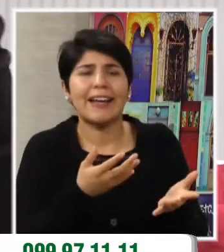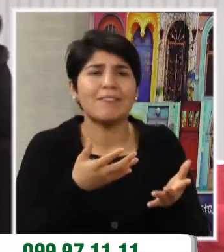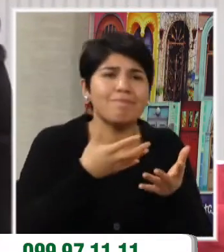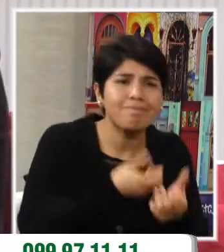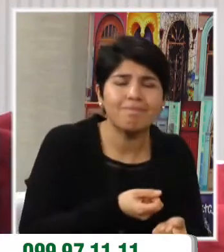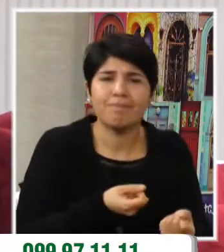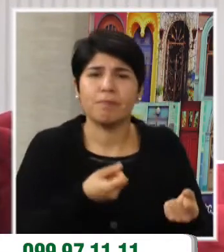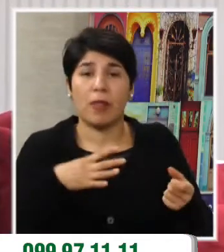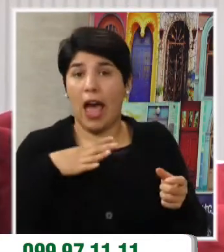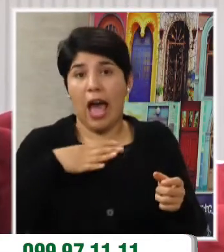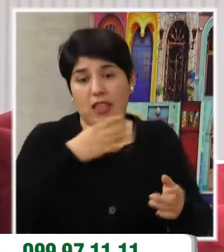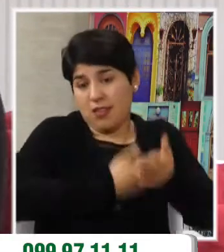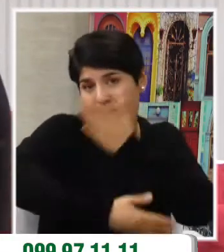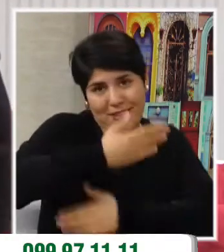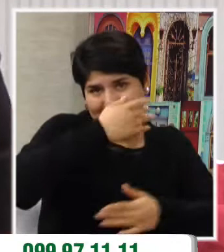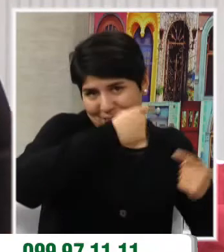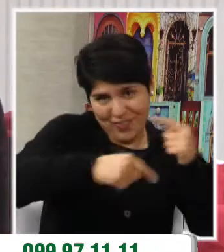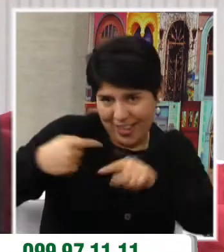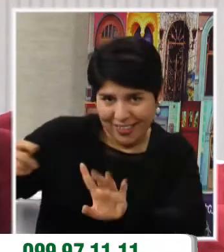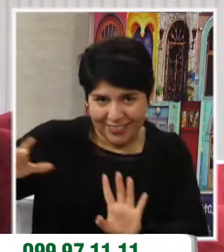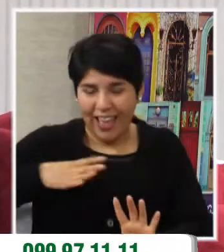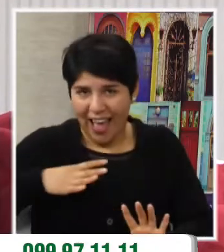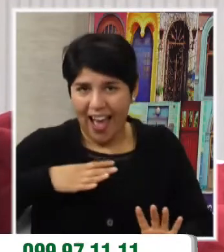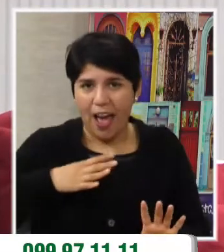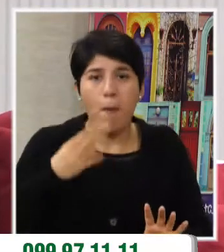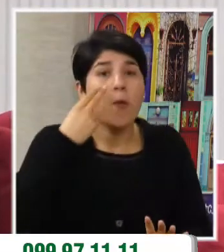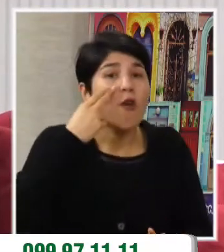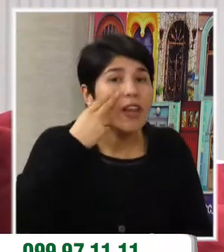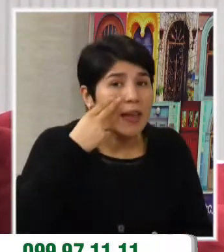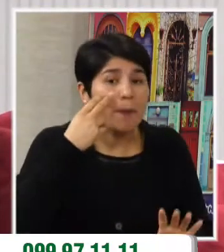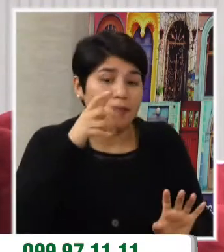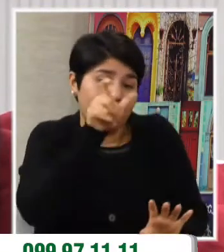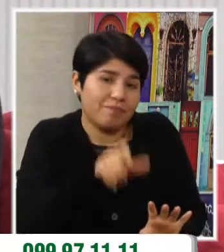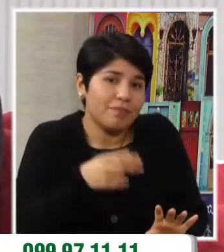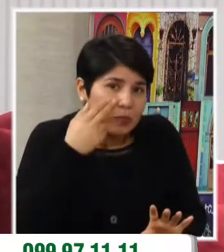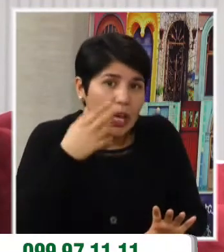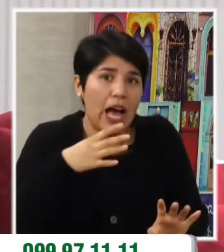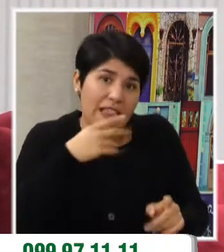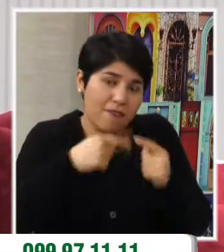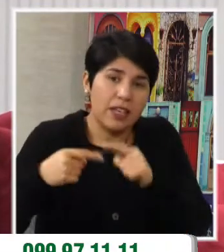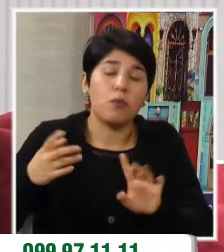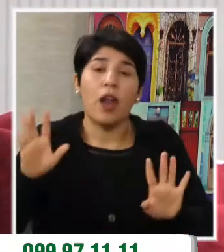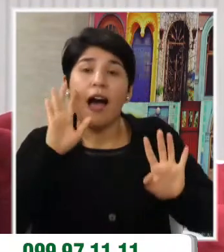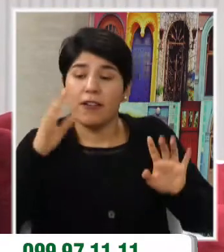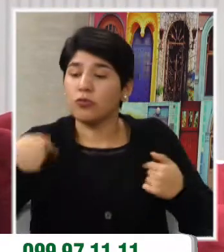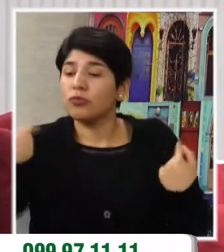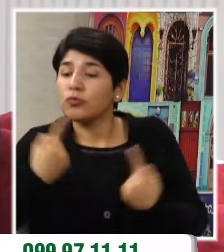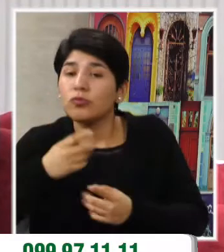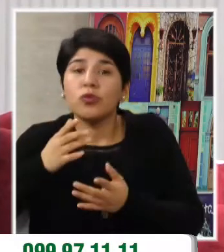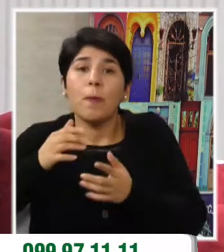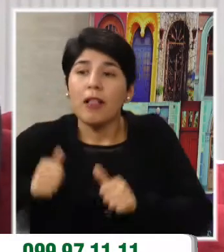hay diferentes tipos de discapacidad o hay diferentes tipos problemática de esa persona bueno los recursos que hay en el departamento